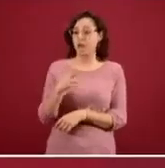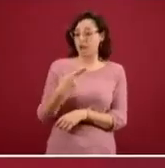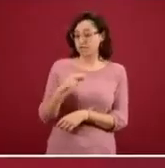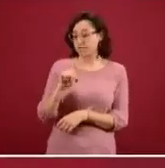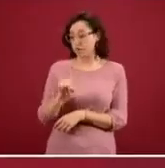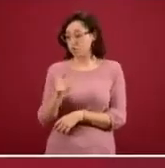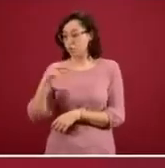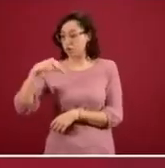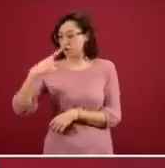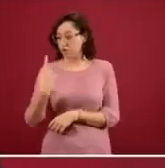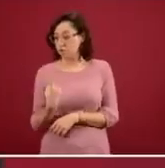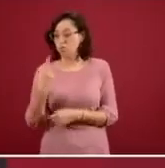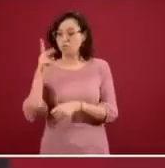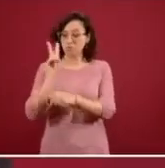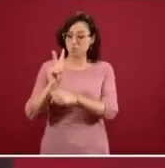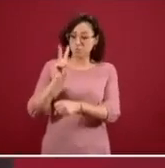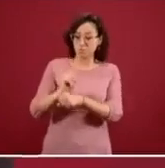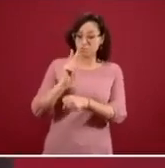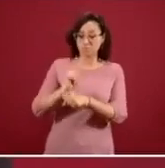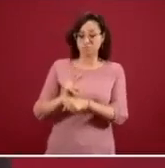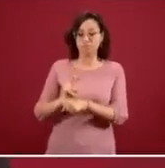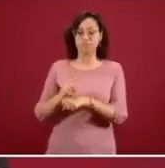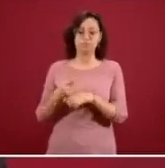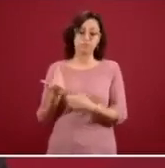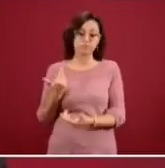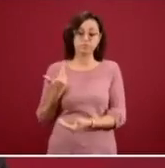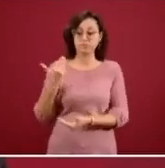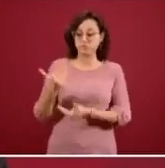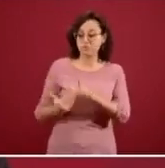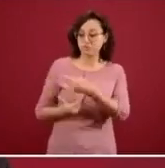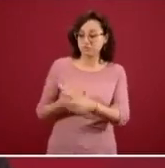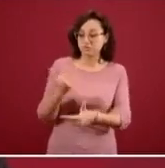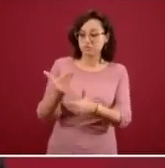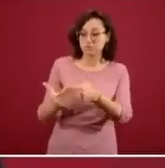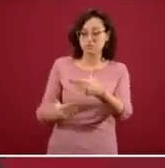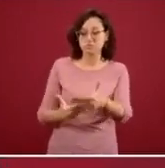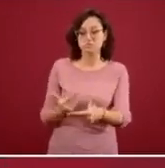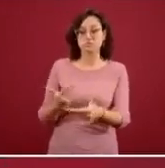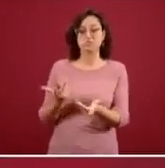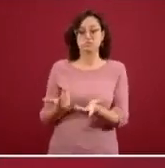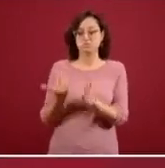cierto detalle, se ha ido estandarizando, se ha ido